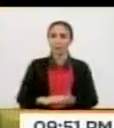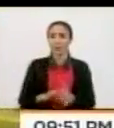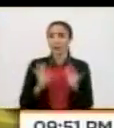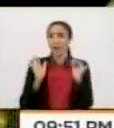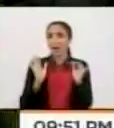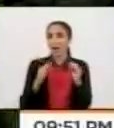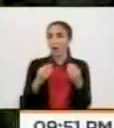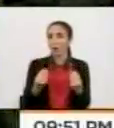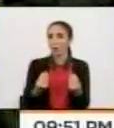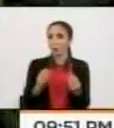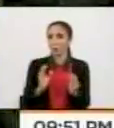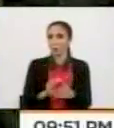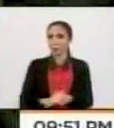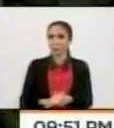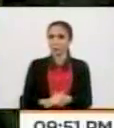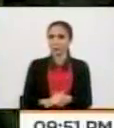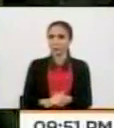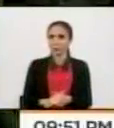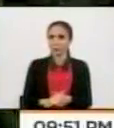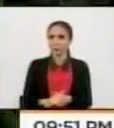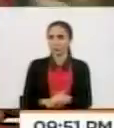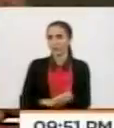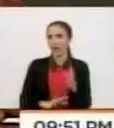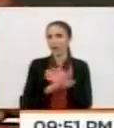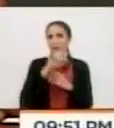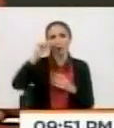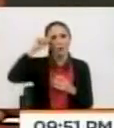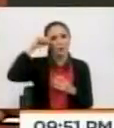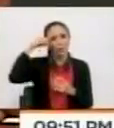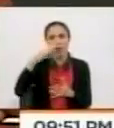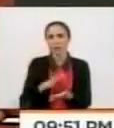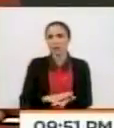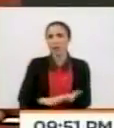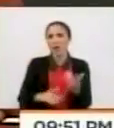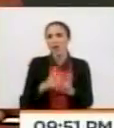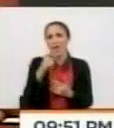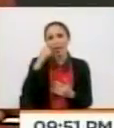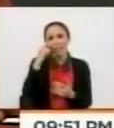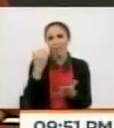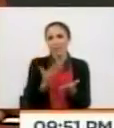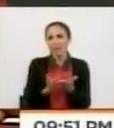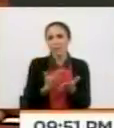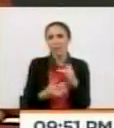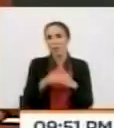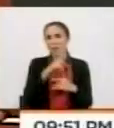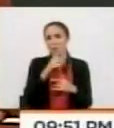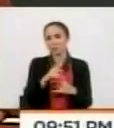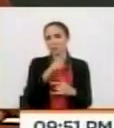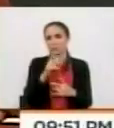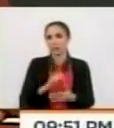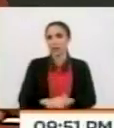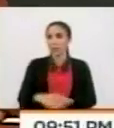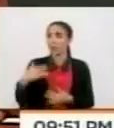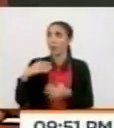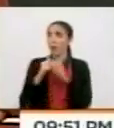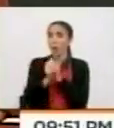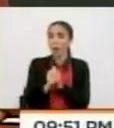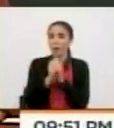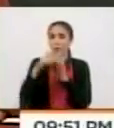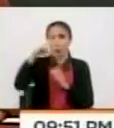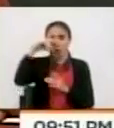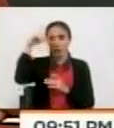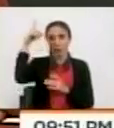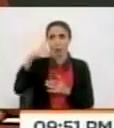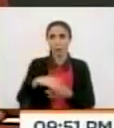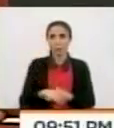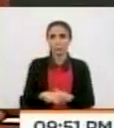como una mala anécdota, un mal testimonio, ¿verdad? Estamos benditos, mira, yo se lo